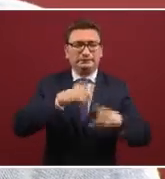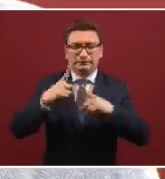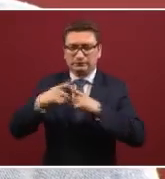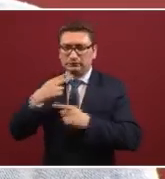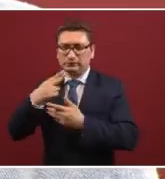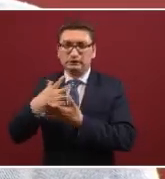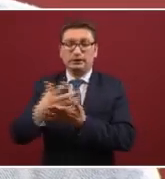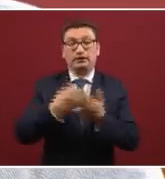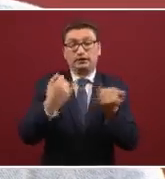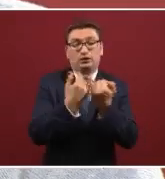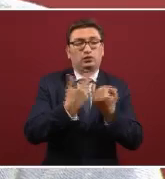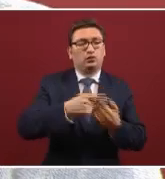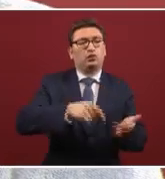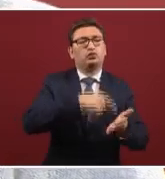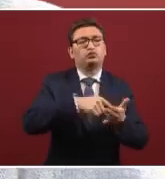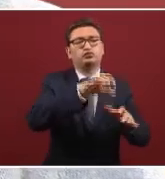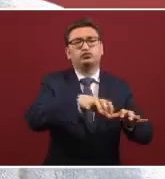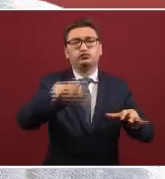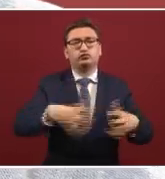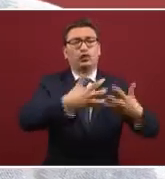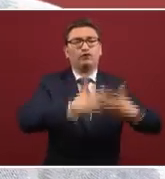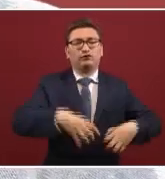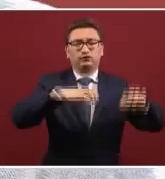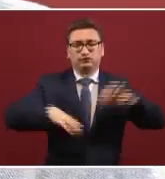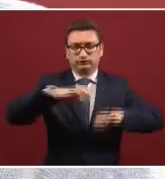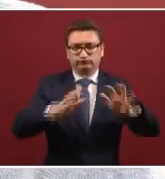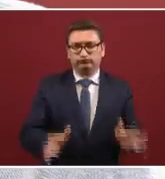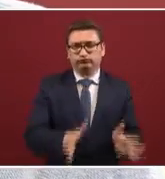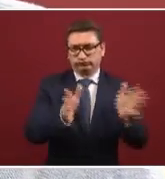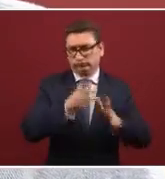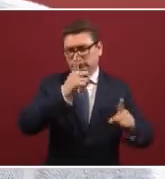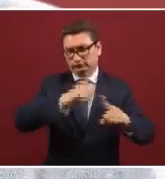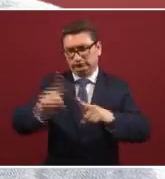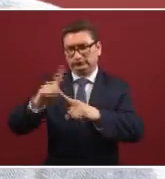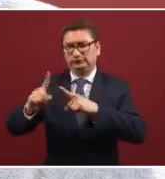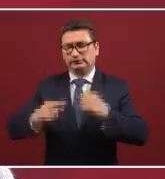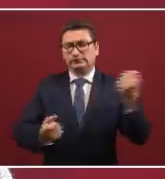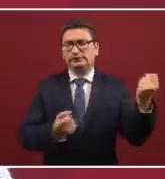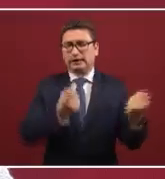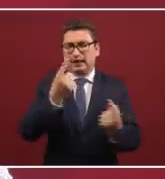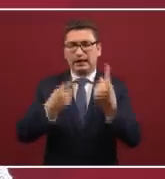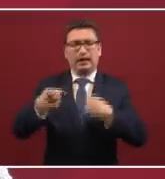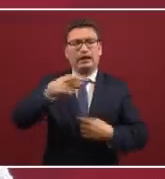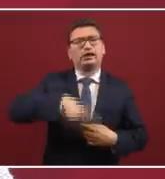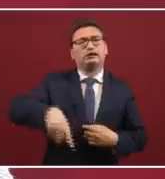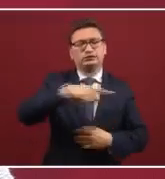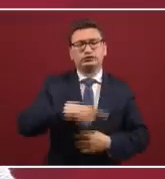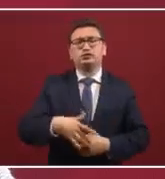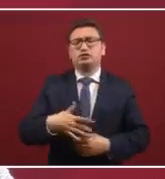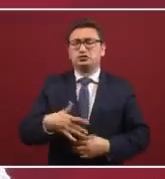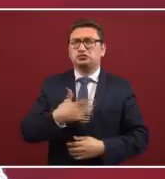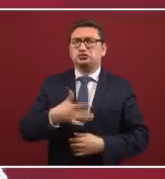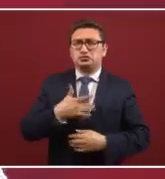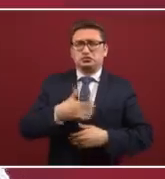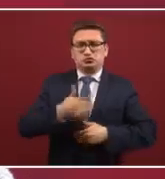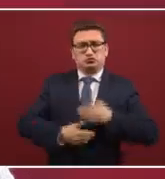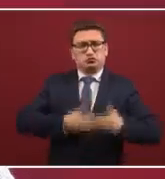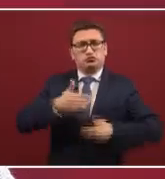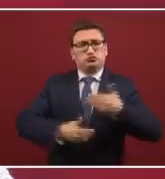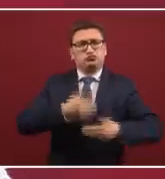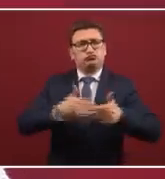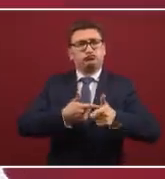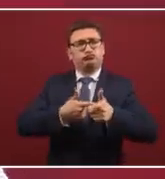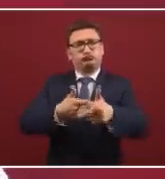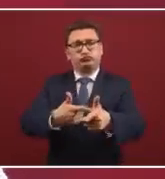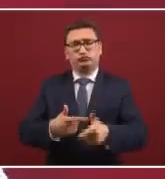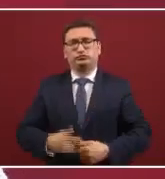sector manufacturero. Algunas ramas del sector manufacturero ya están sintiendo este